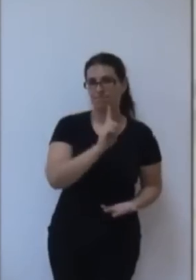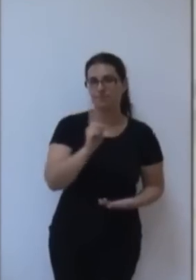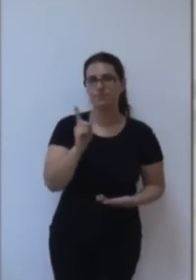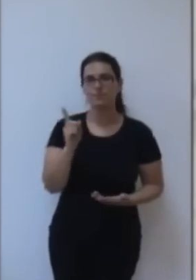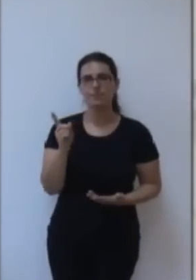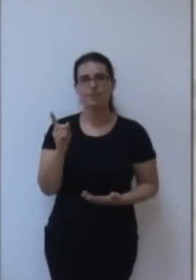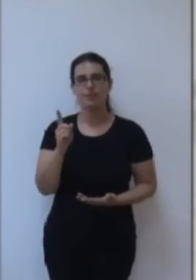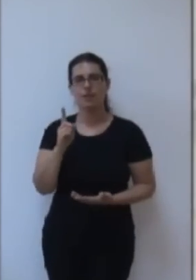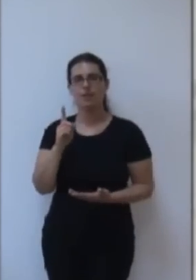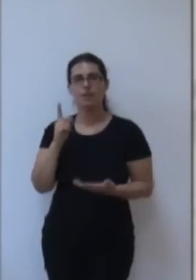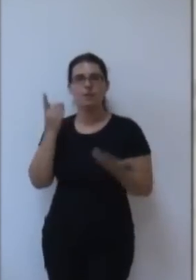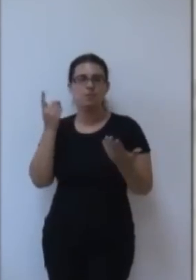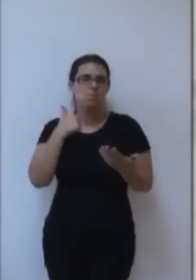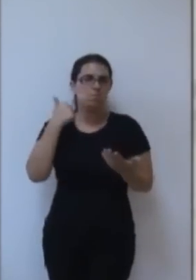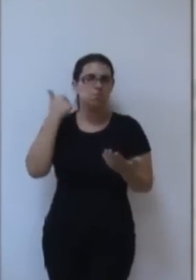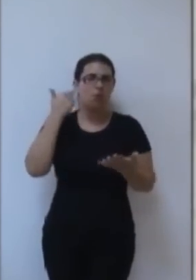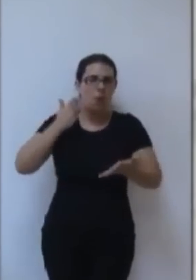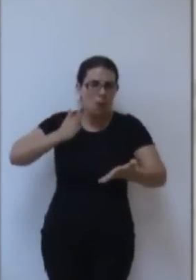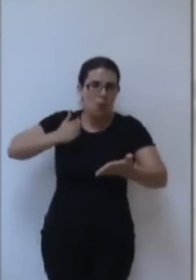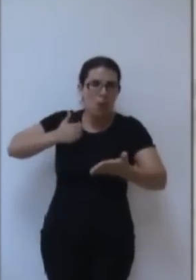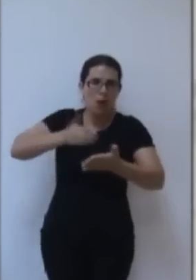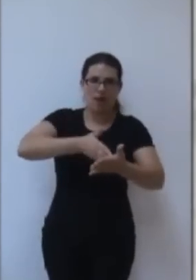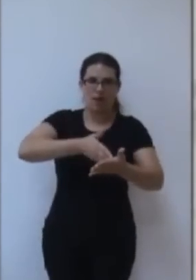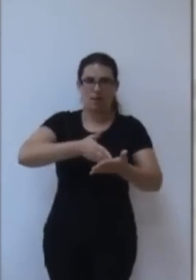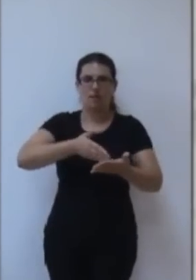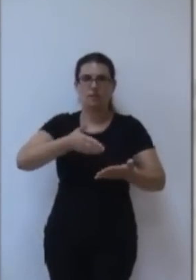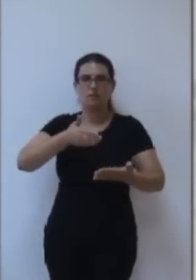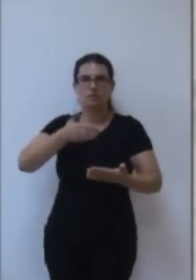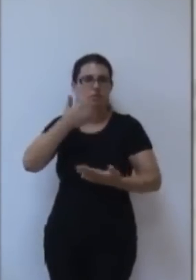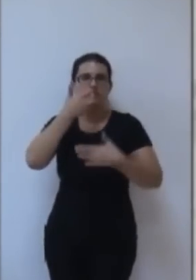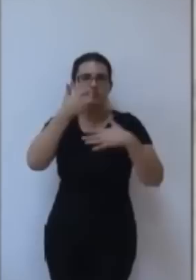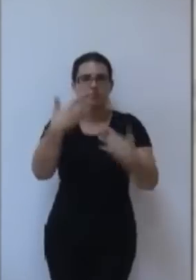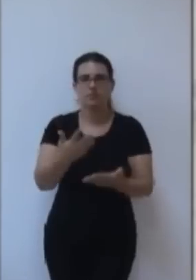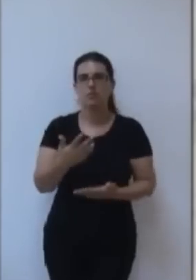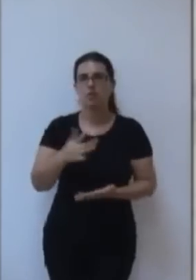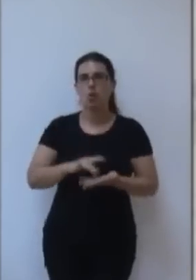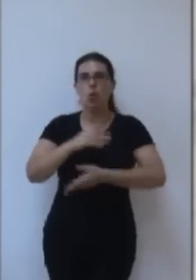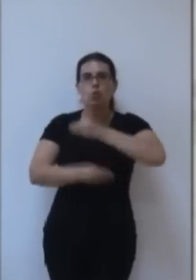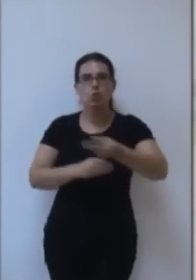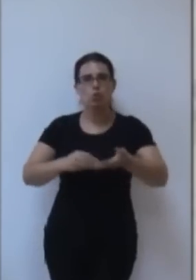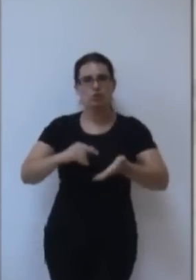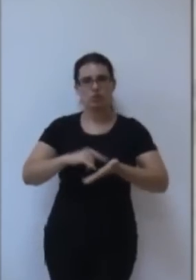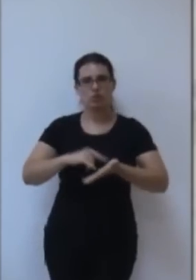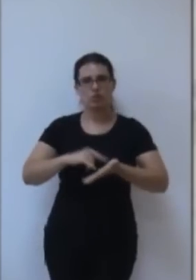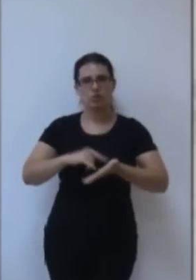Las mayores barreras que puede haber a la hora de emplear tecnología